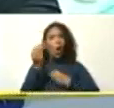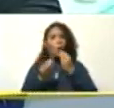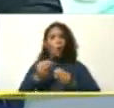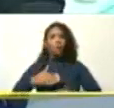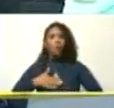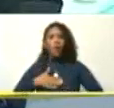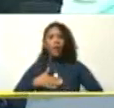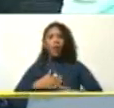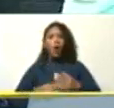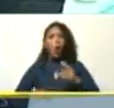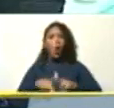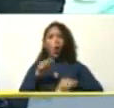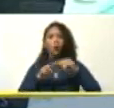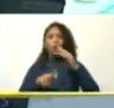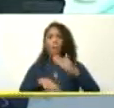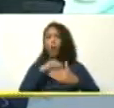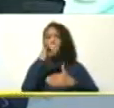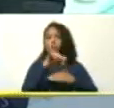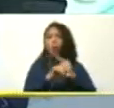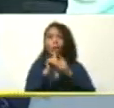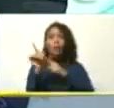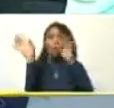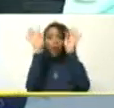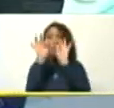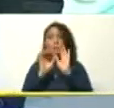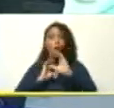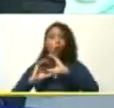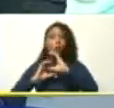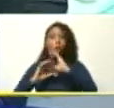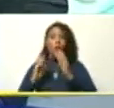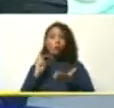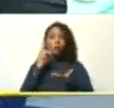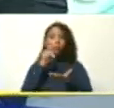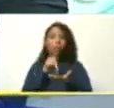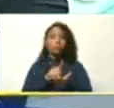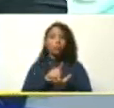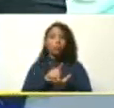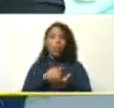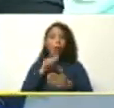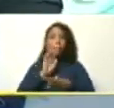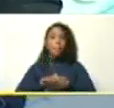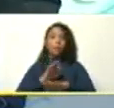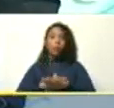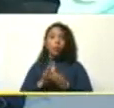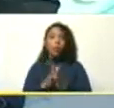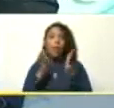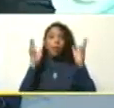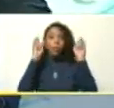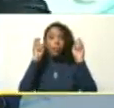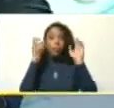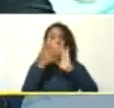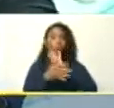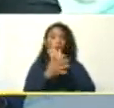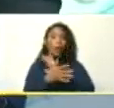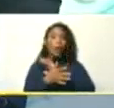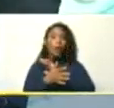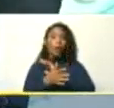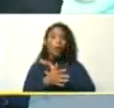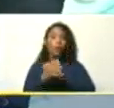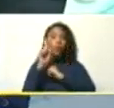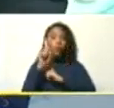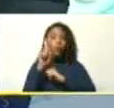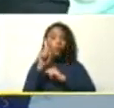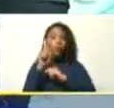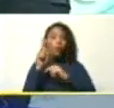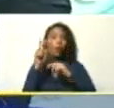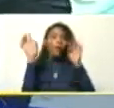construir proyecto en estos medios de comunicación que han llegado y que han causado una gran controversia, que son las condiciones, una de las